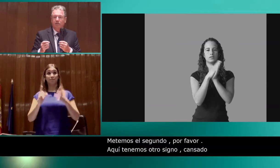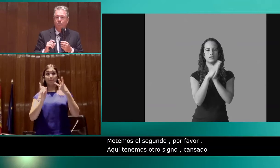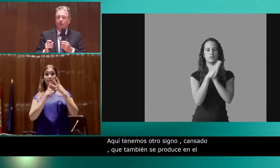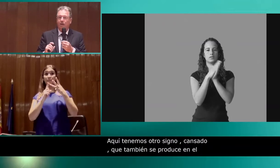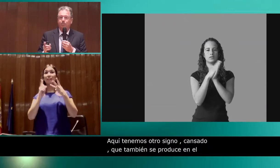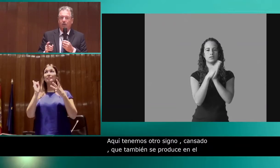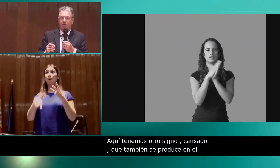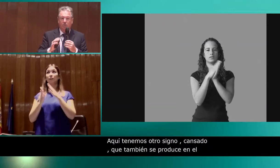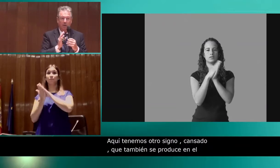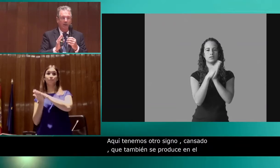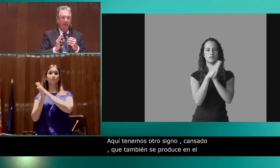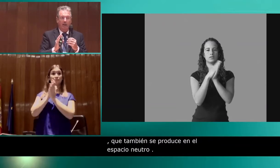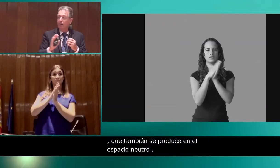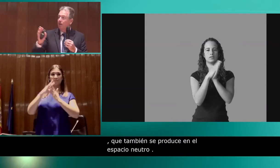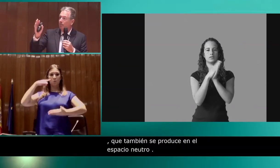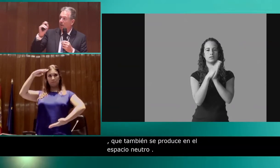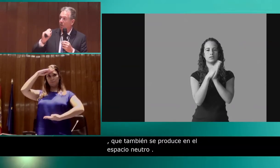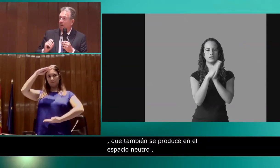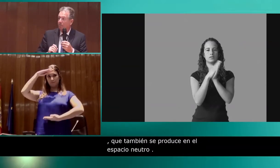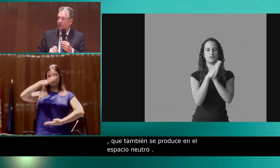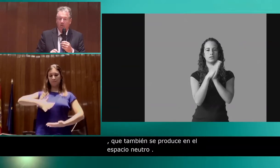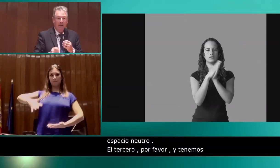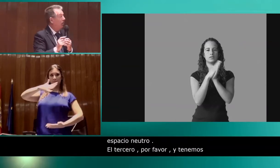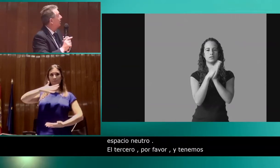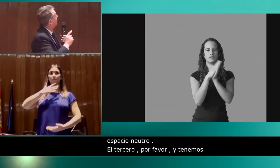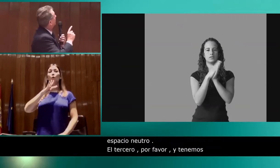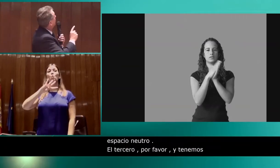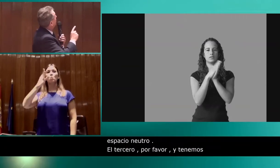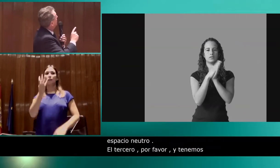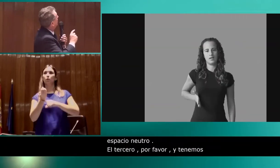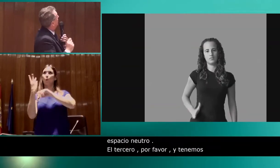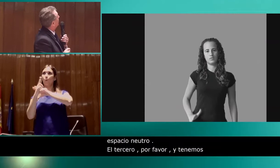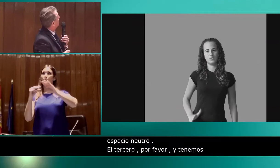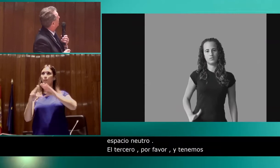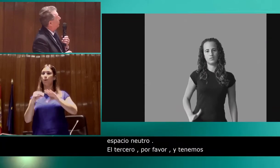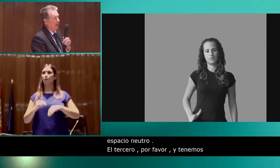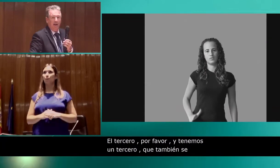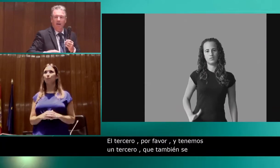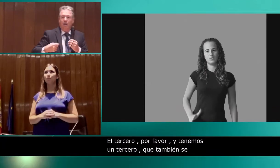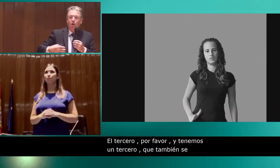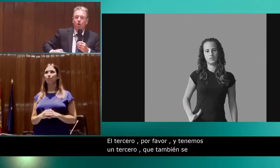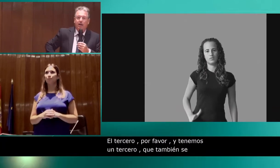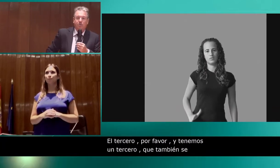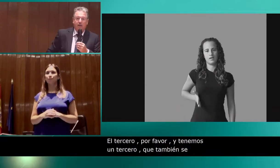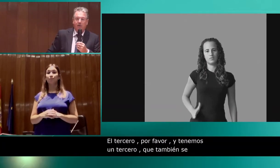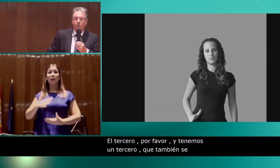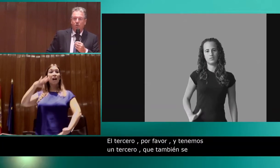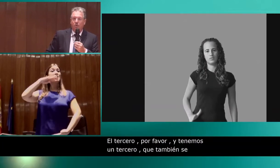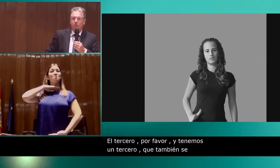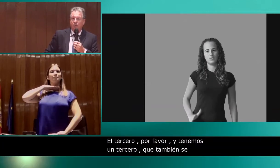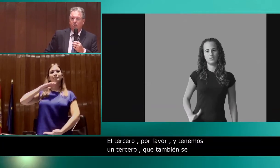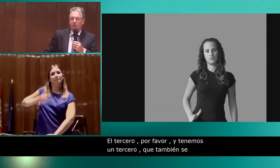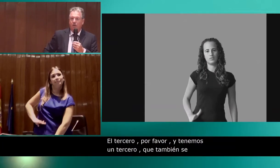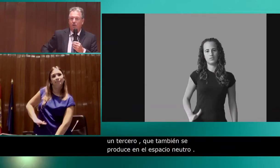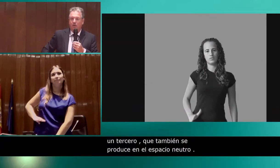tercero que también se produce en el espacio neutro. El cuarto, por favor. Acá ahora vamos a tener uno que se produce no en el espacio